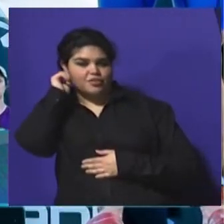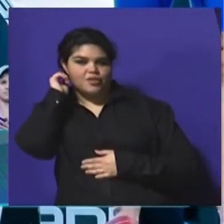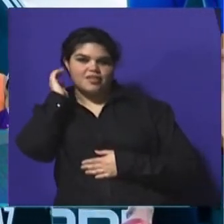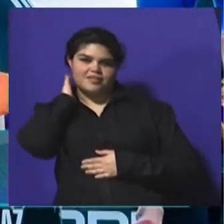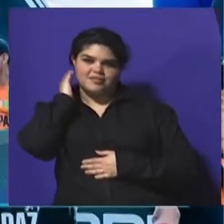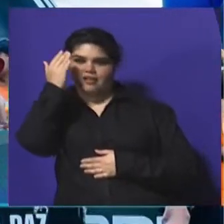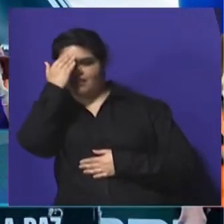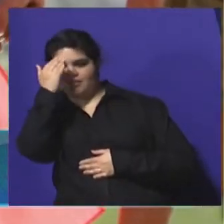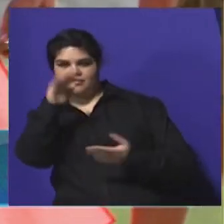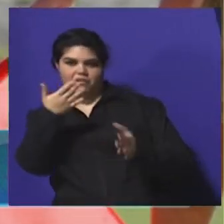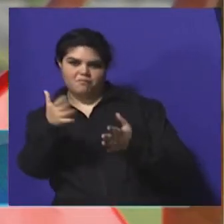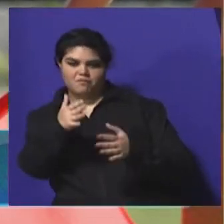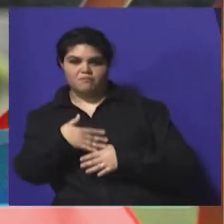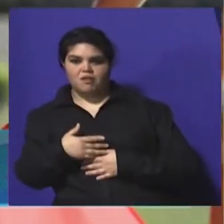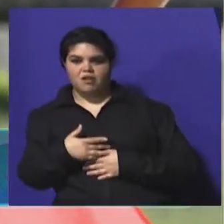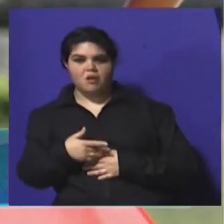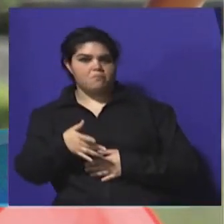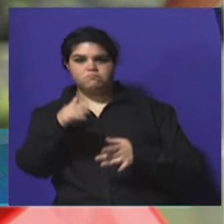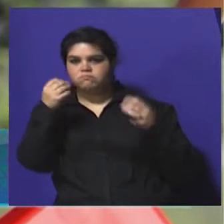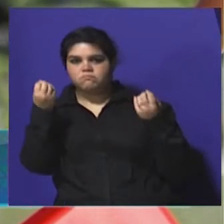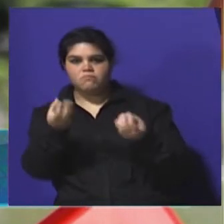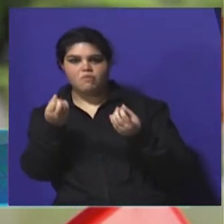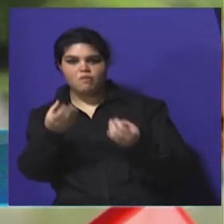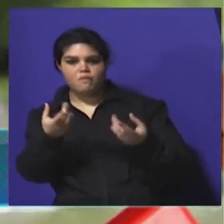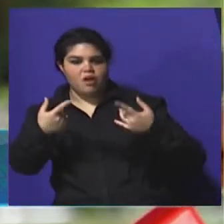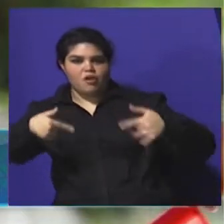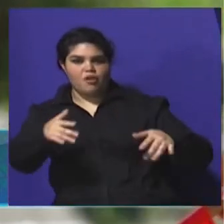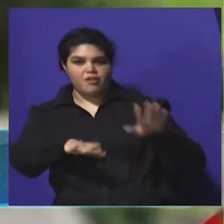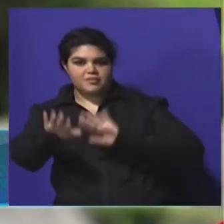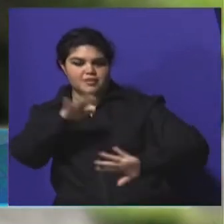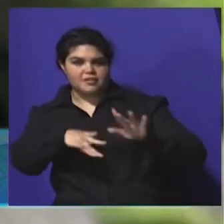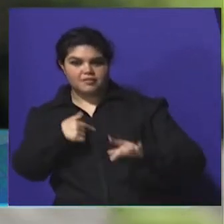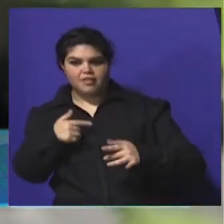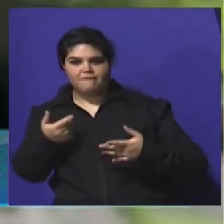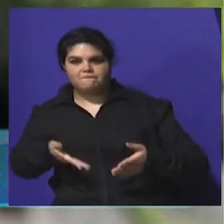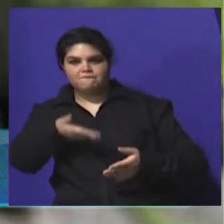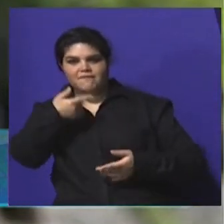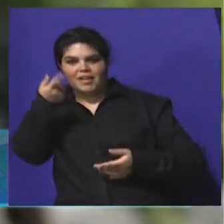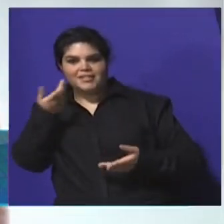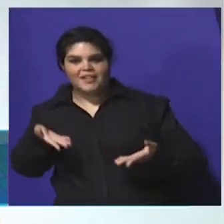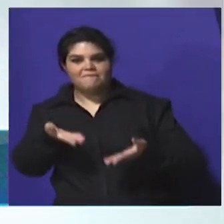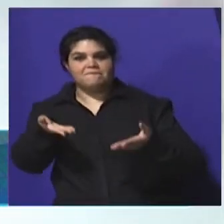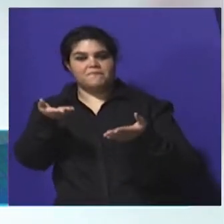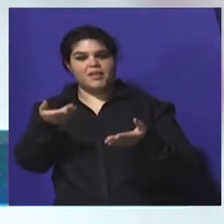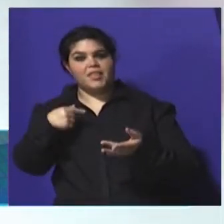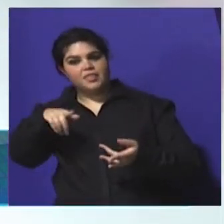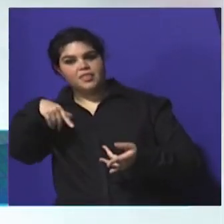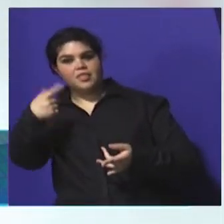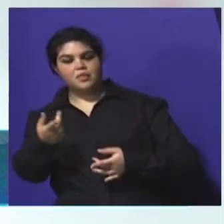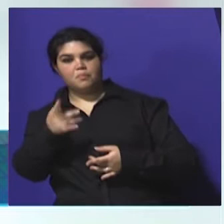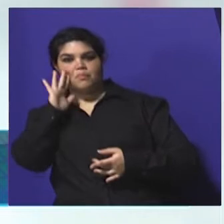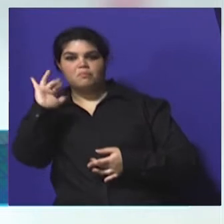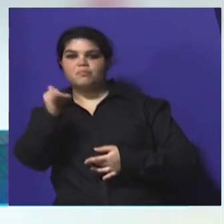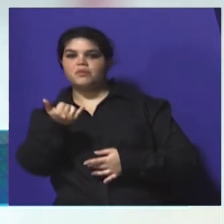años empecé a tener buenos resultados como juniors eso obviamente me motivó seguí y en un momento me di cuenta